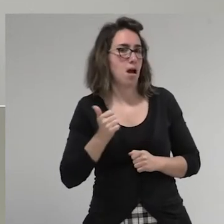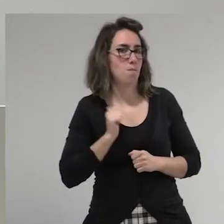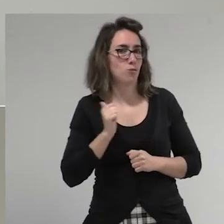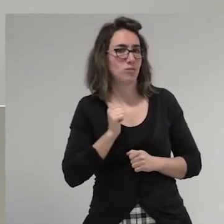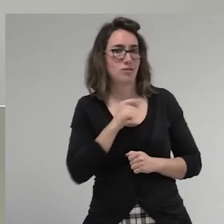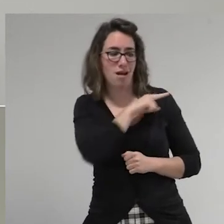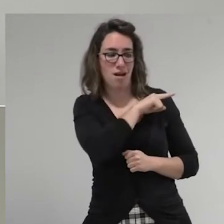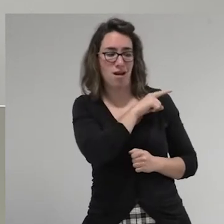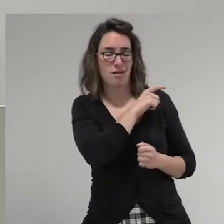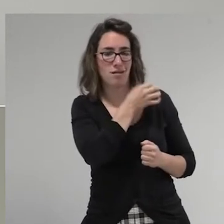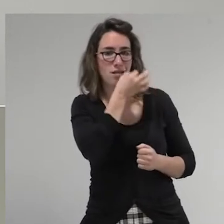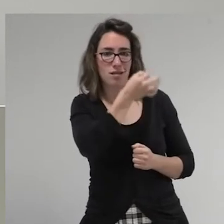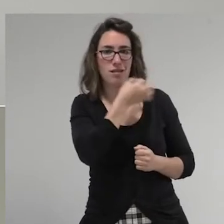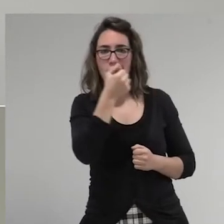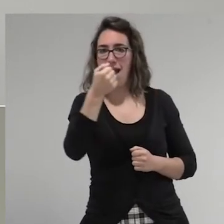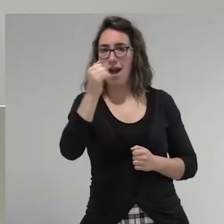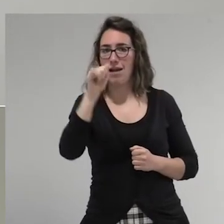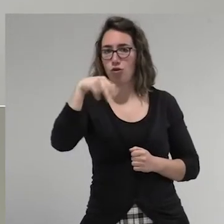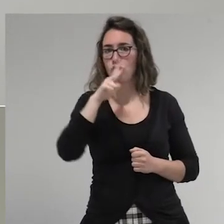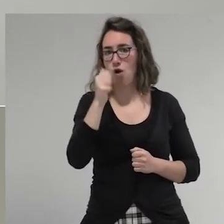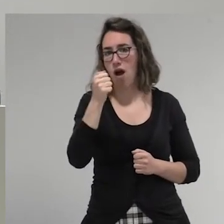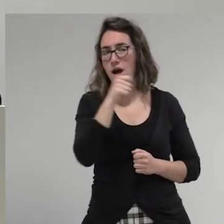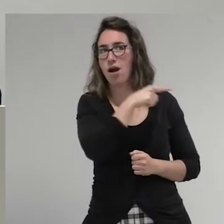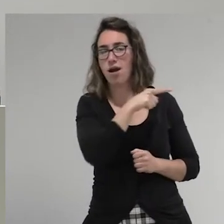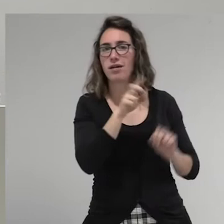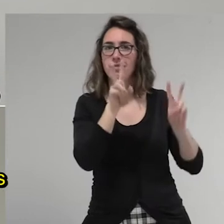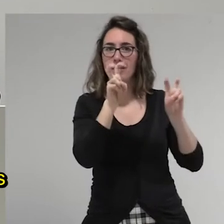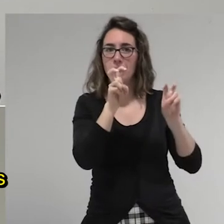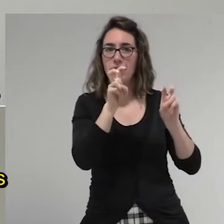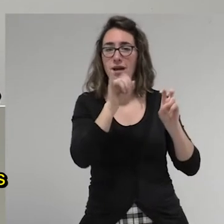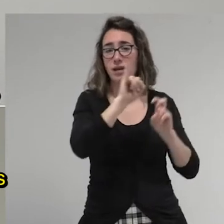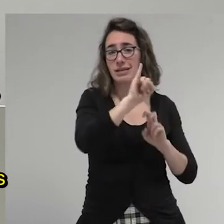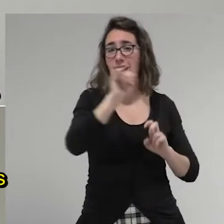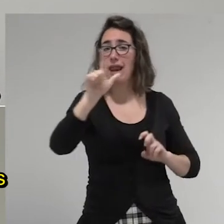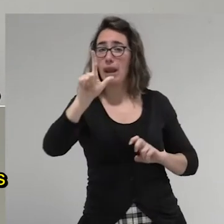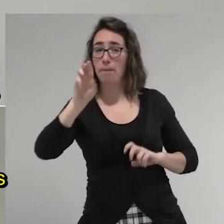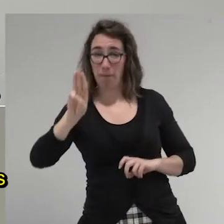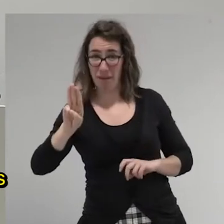Ainhoa ha introducido un poco la ILP que están